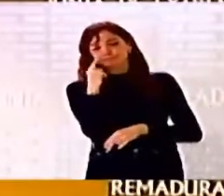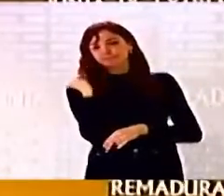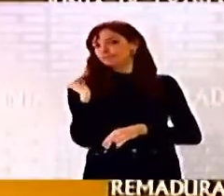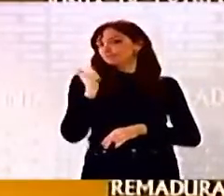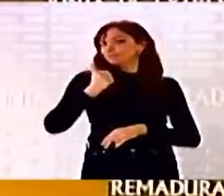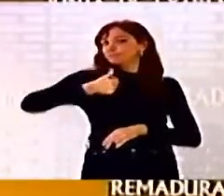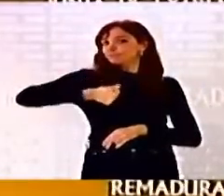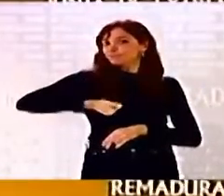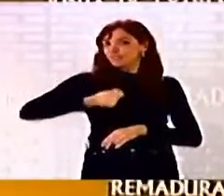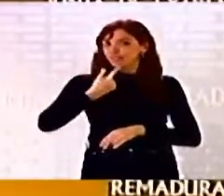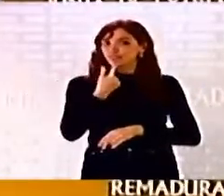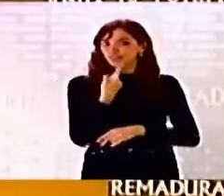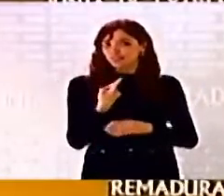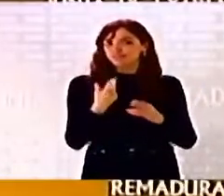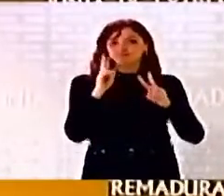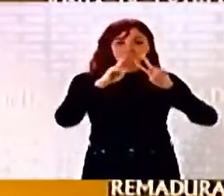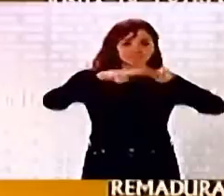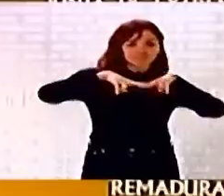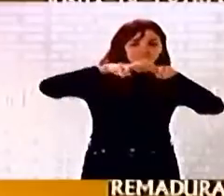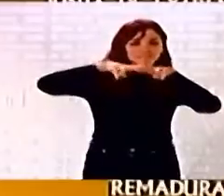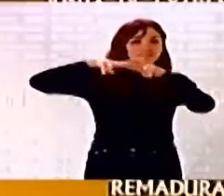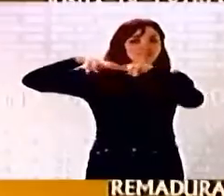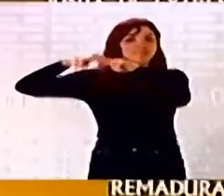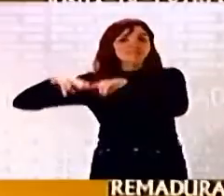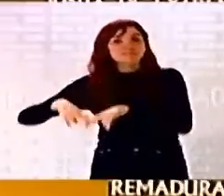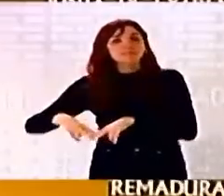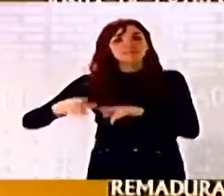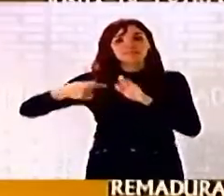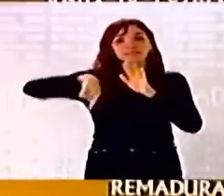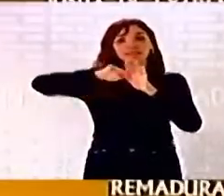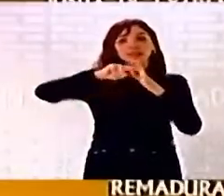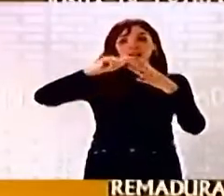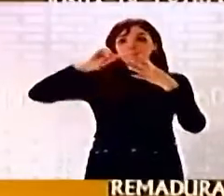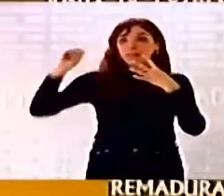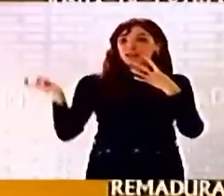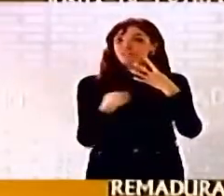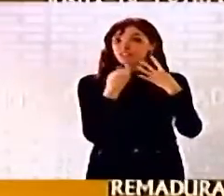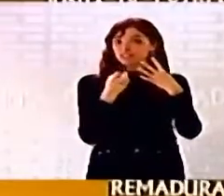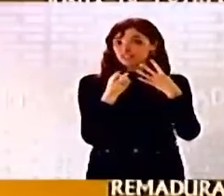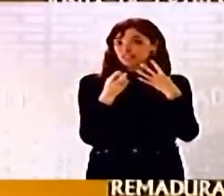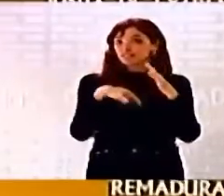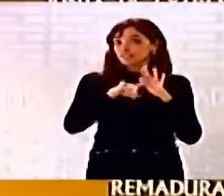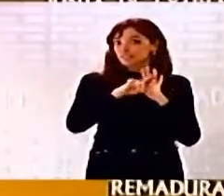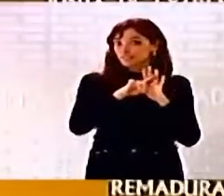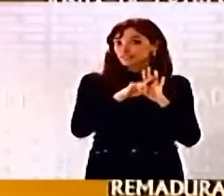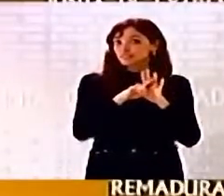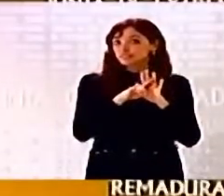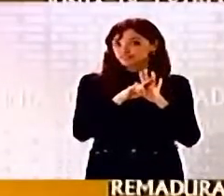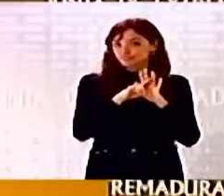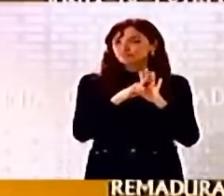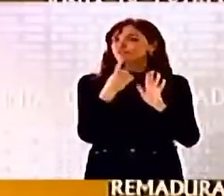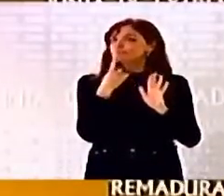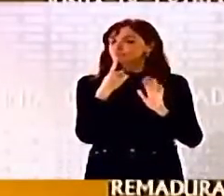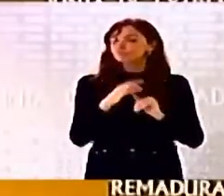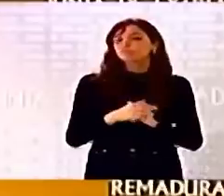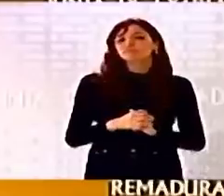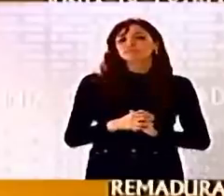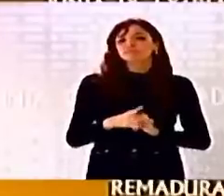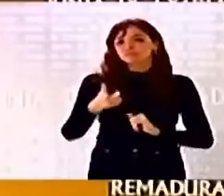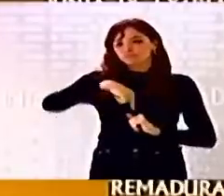días, viendo las actividades encuadradas en los epígrafes señalados, en su momento hemos estudiado